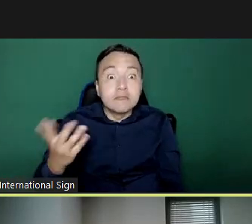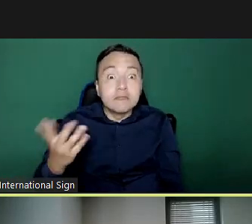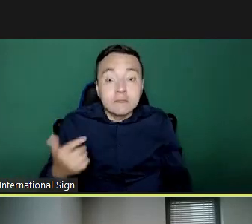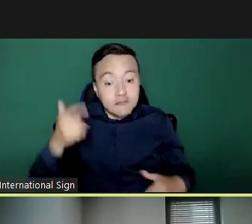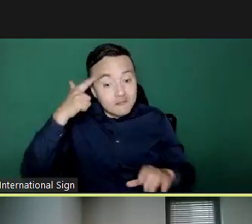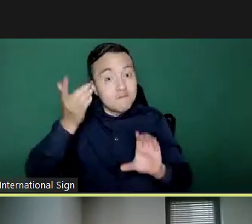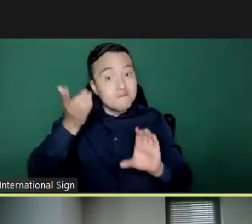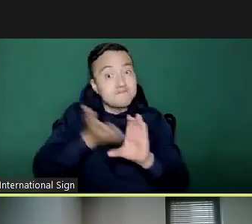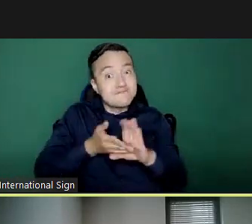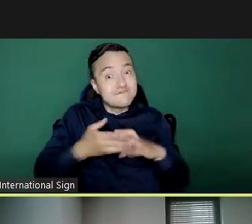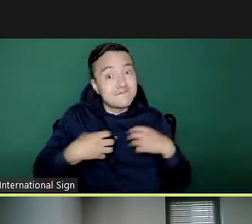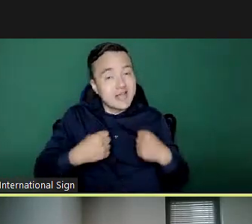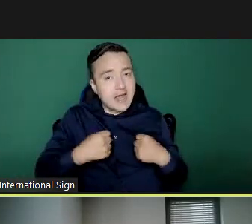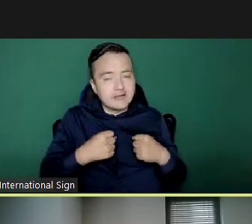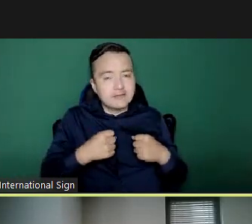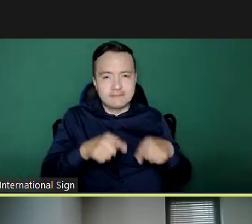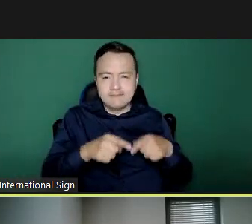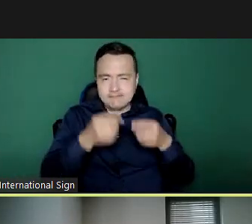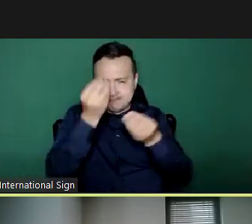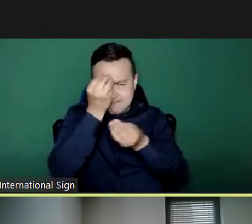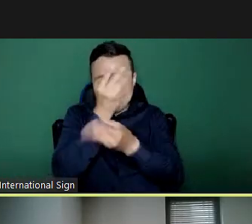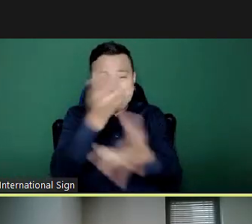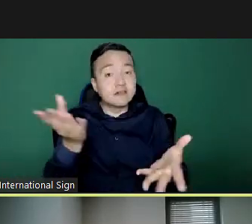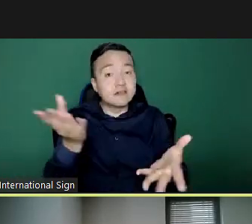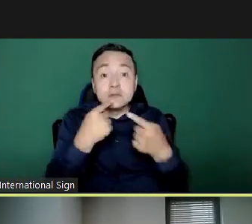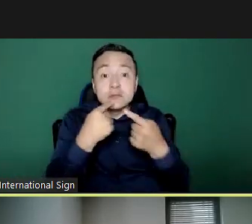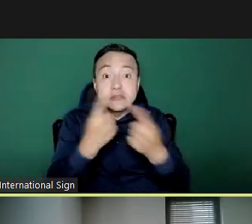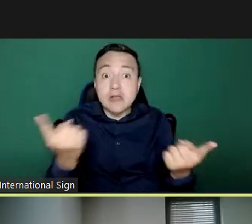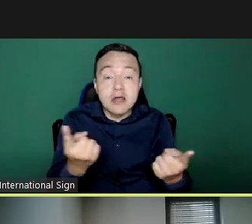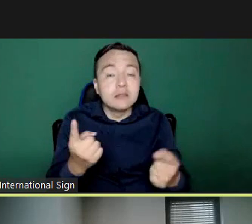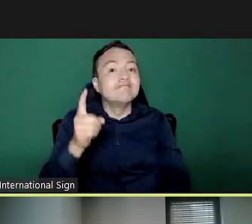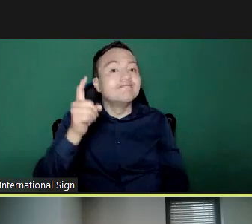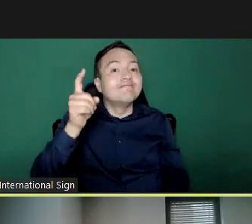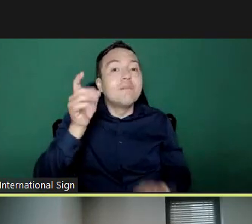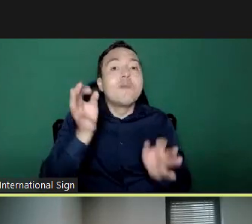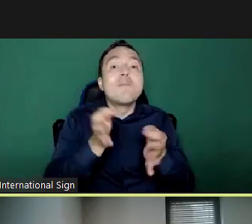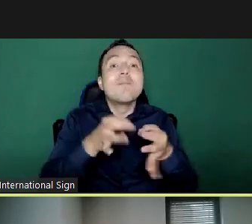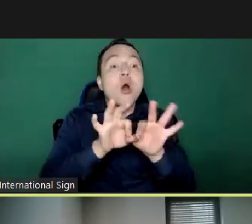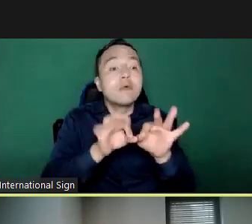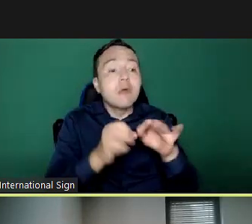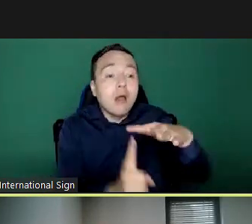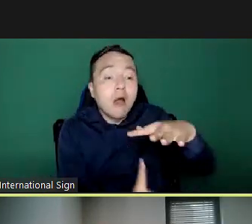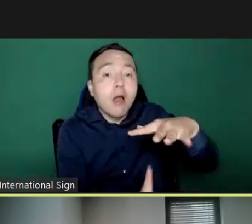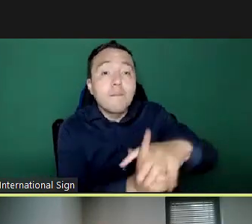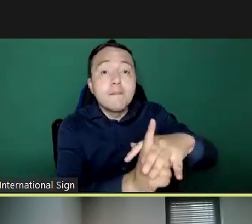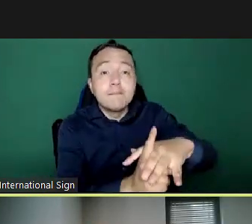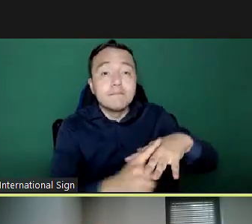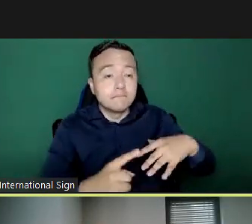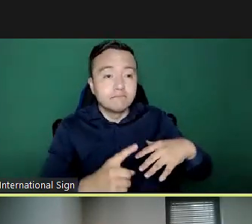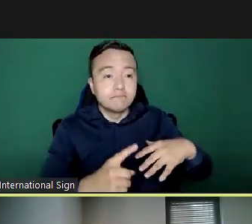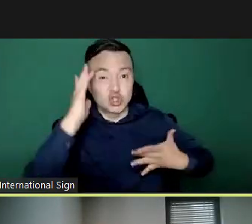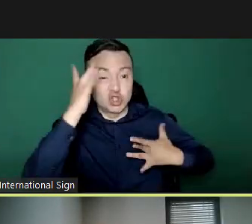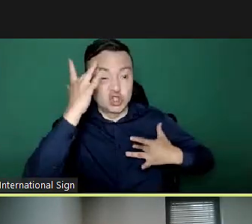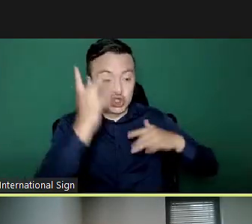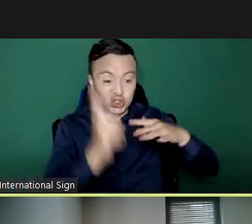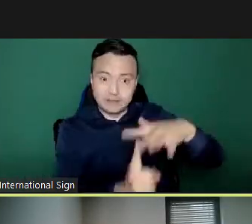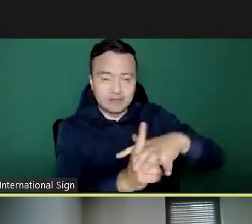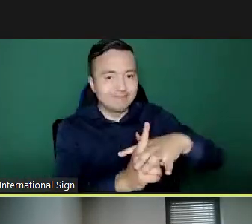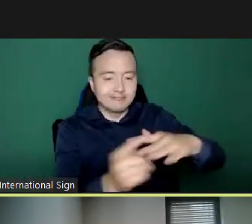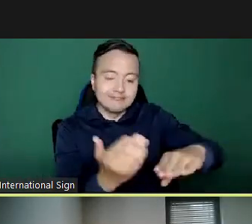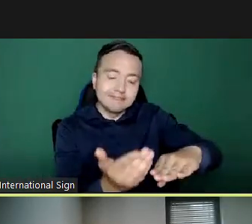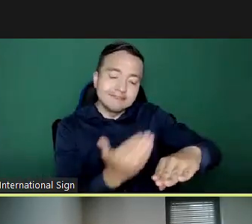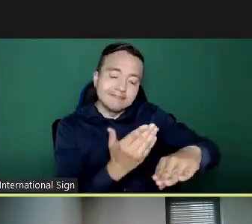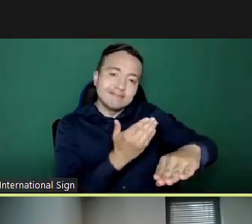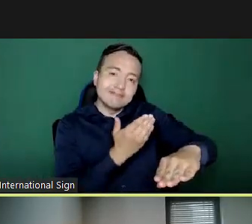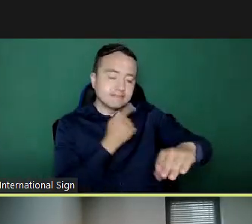marco actualizado es, si no miramos la prevención y la calidad de la atención, no vamos a poder pagar el